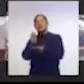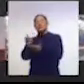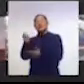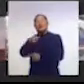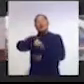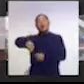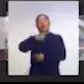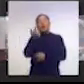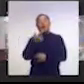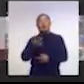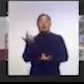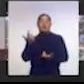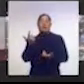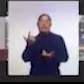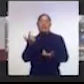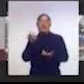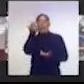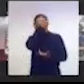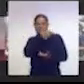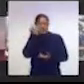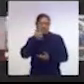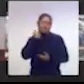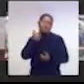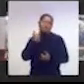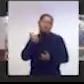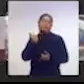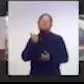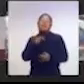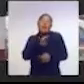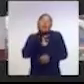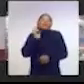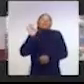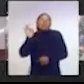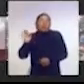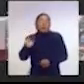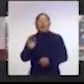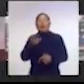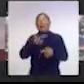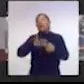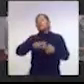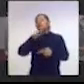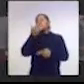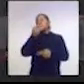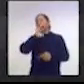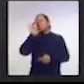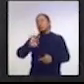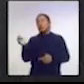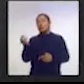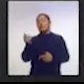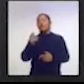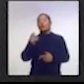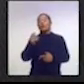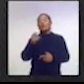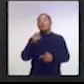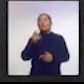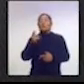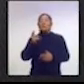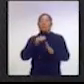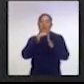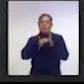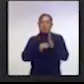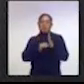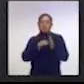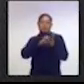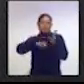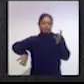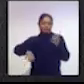destacadas calificaciones, y que puede ser hasta el 50% de descuento, pues, en las colegiaturas. Muy bien.